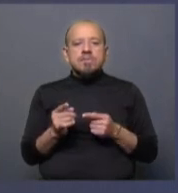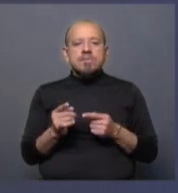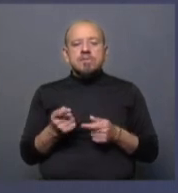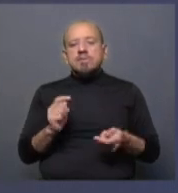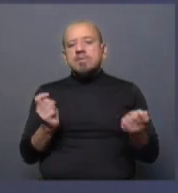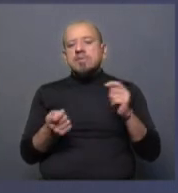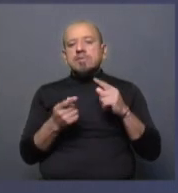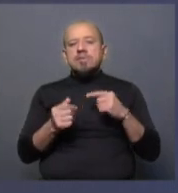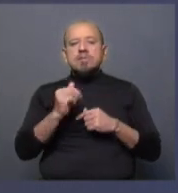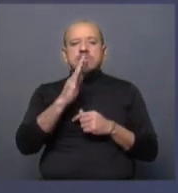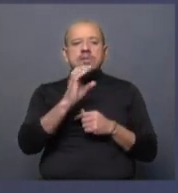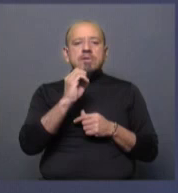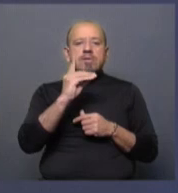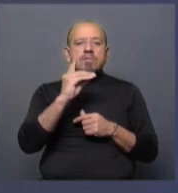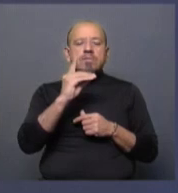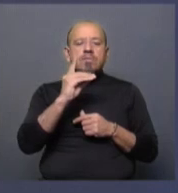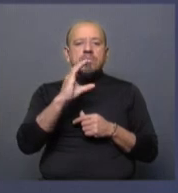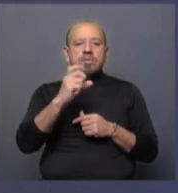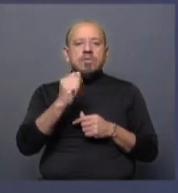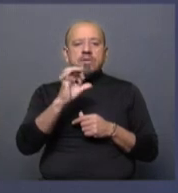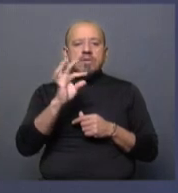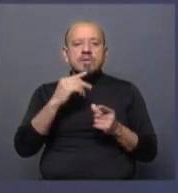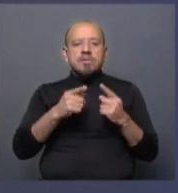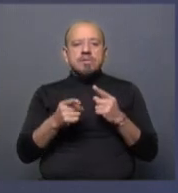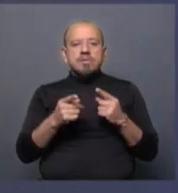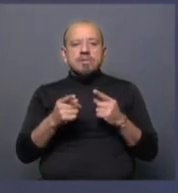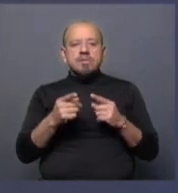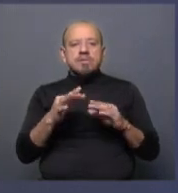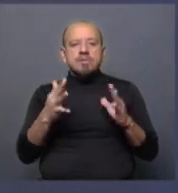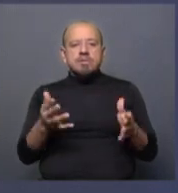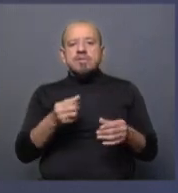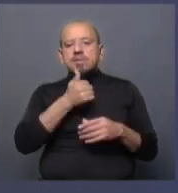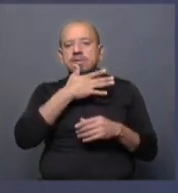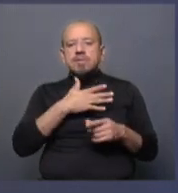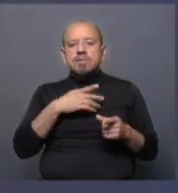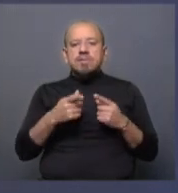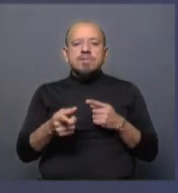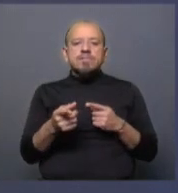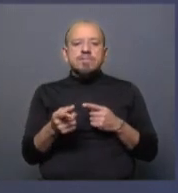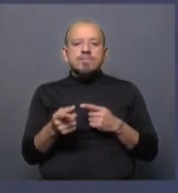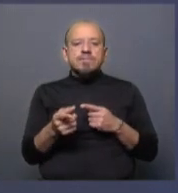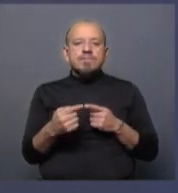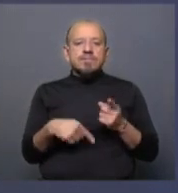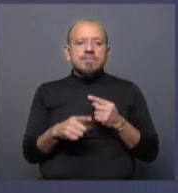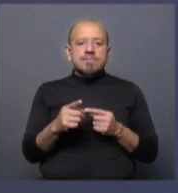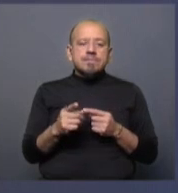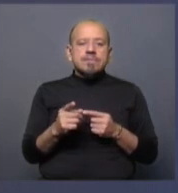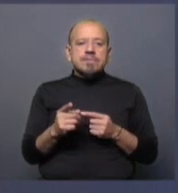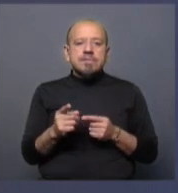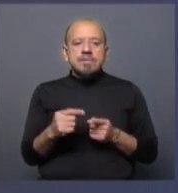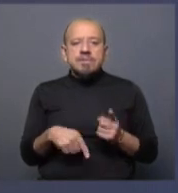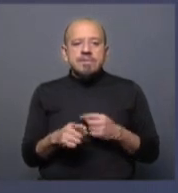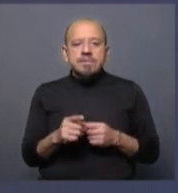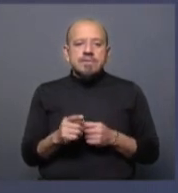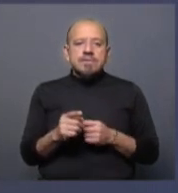el perfil del podcast entonces este ahora me estoy abocando también a que la historia no sea También la historia de crimen en sí que